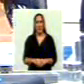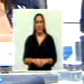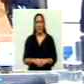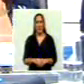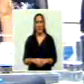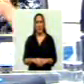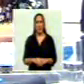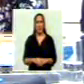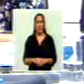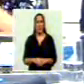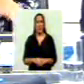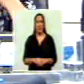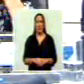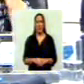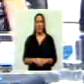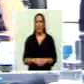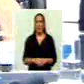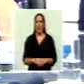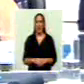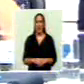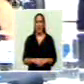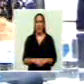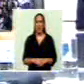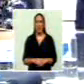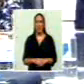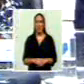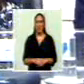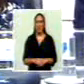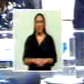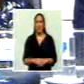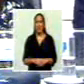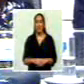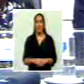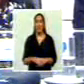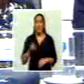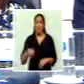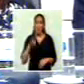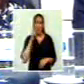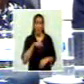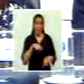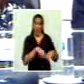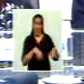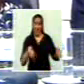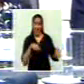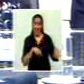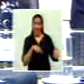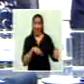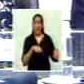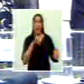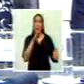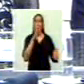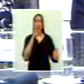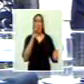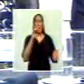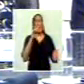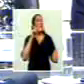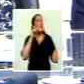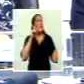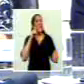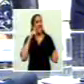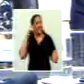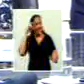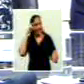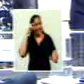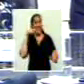Hoy, este que está acá abajo es el bogey. ¿Qué es el bogey? El